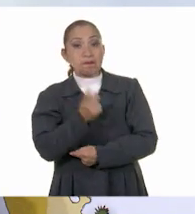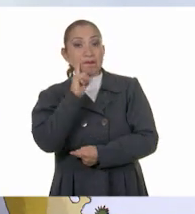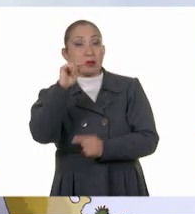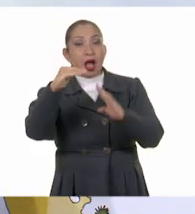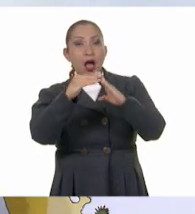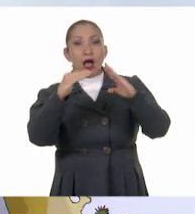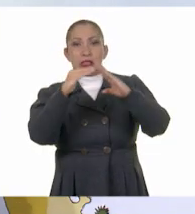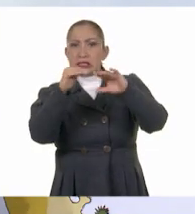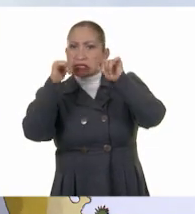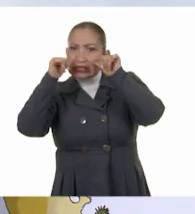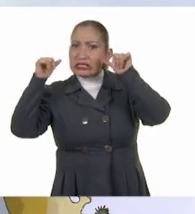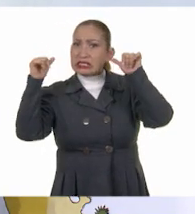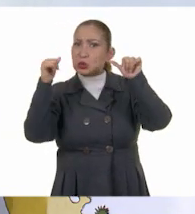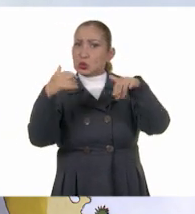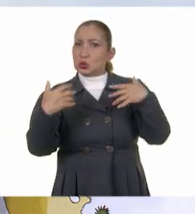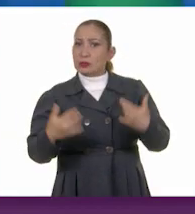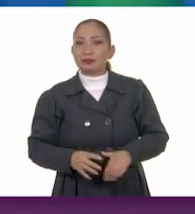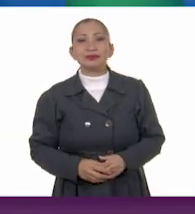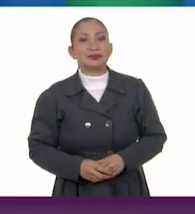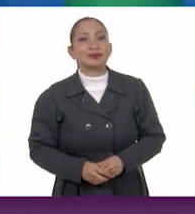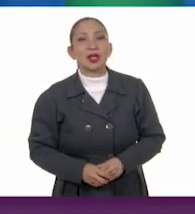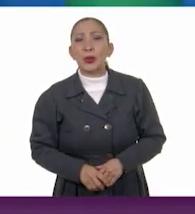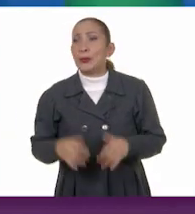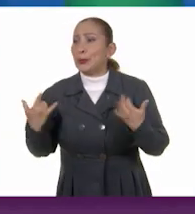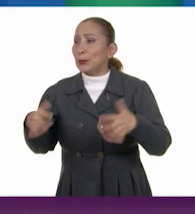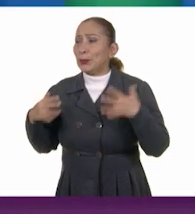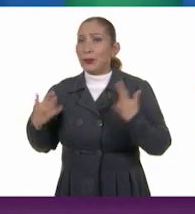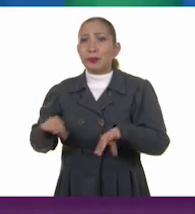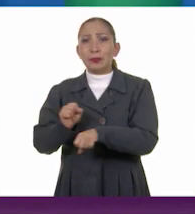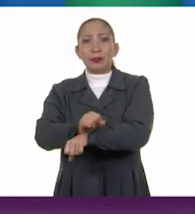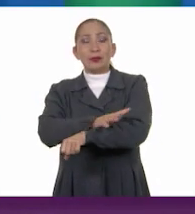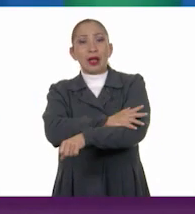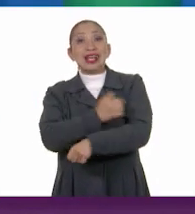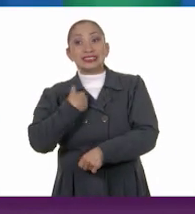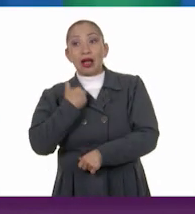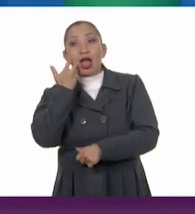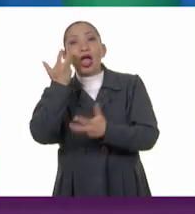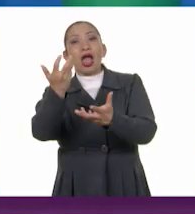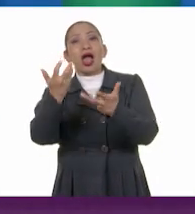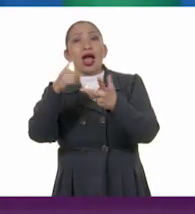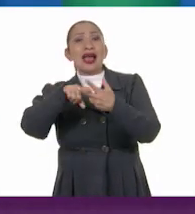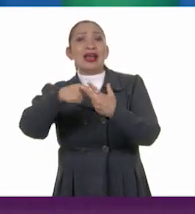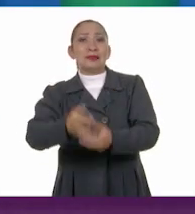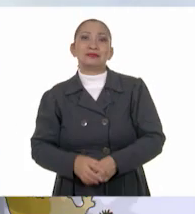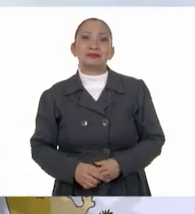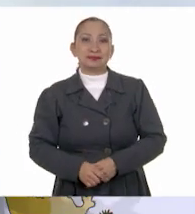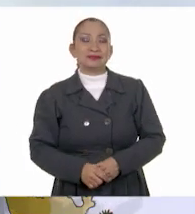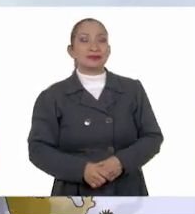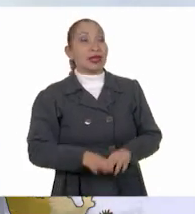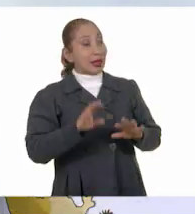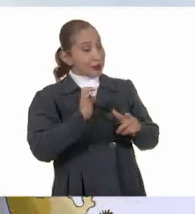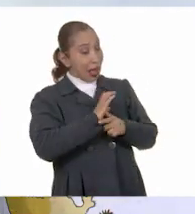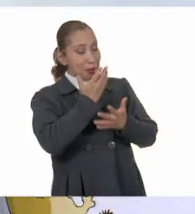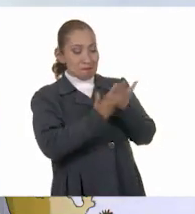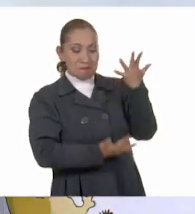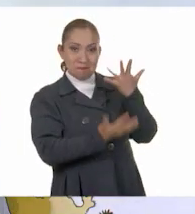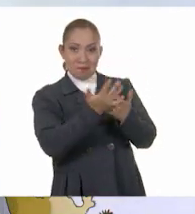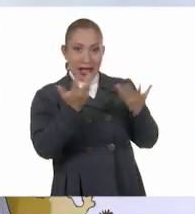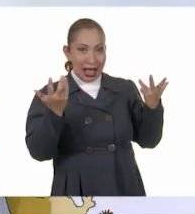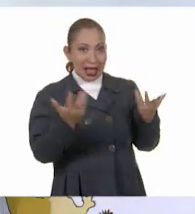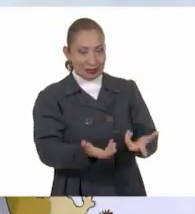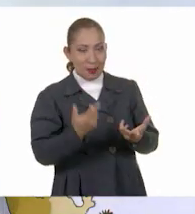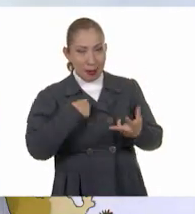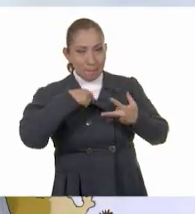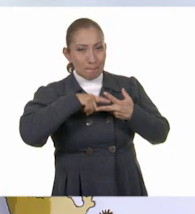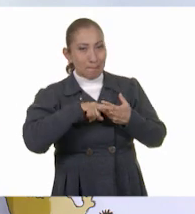en casa pongan mucha atención. ¡Wow! ¡Qué emoción! Yo ya quiero empezar. Sí. Pues entonces, manos a la obra, vamos